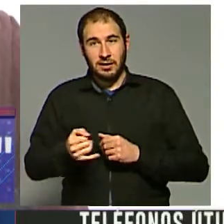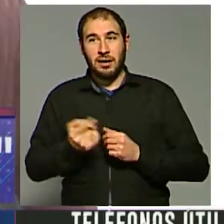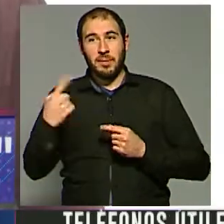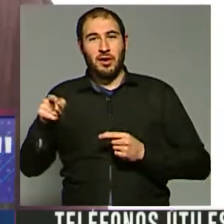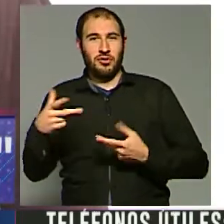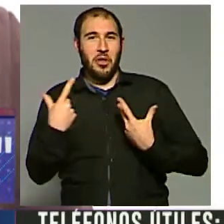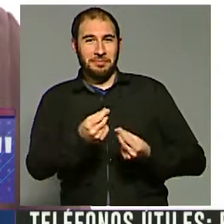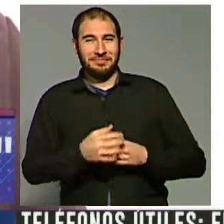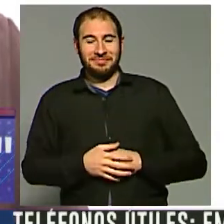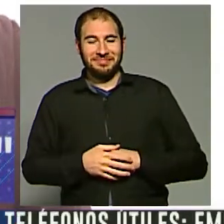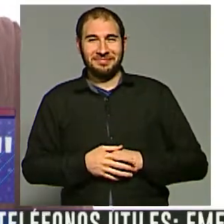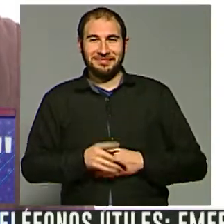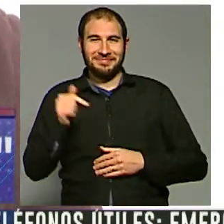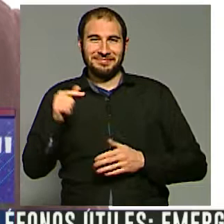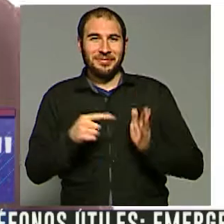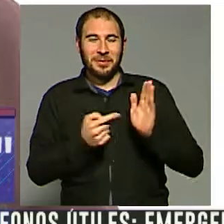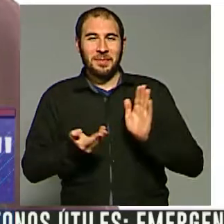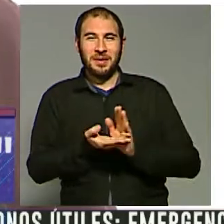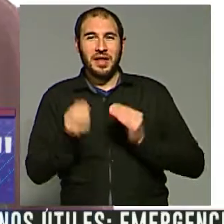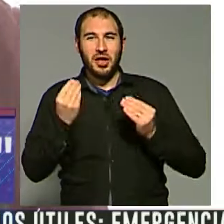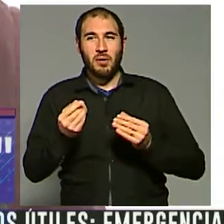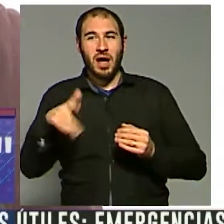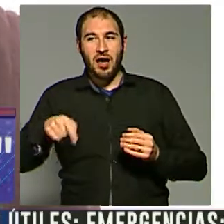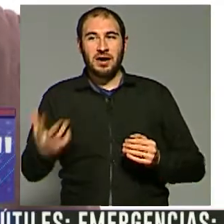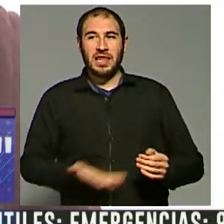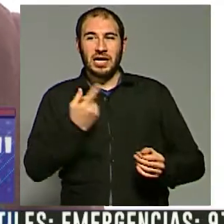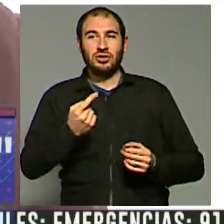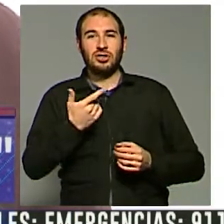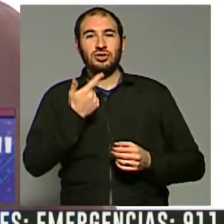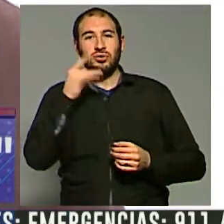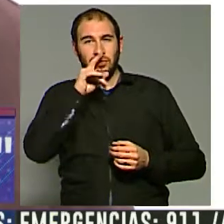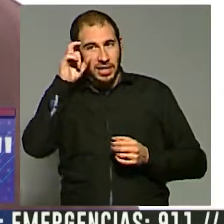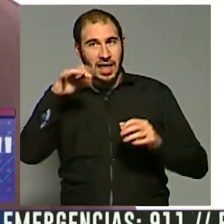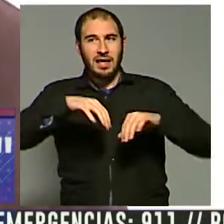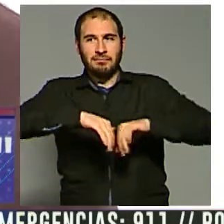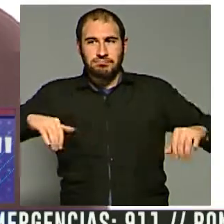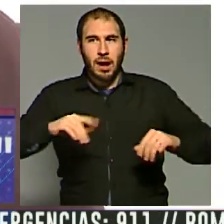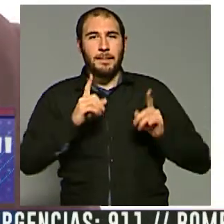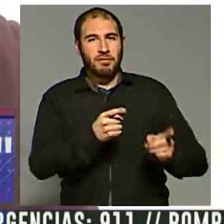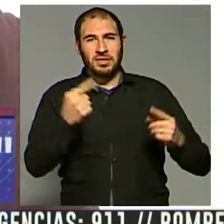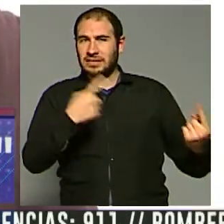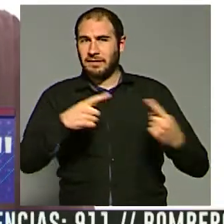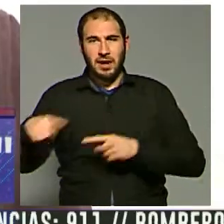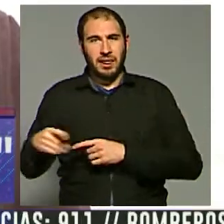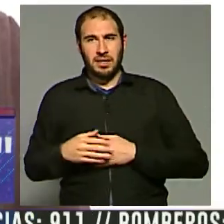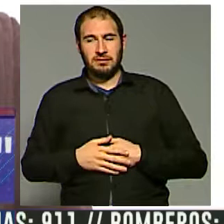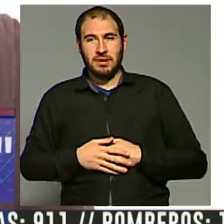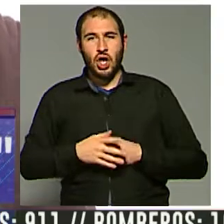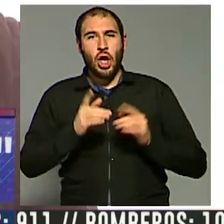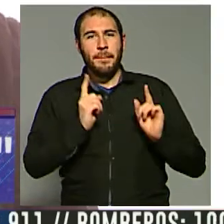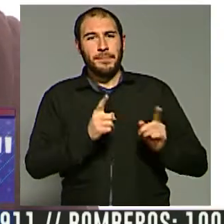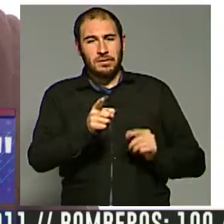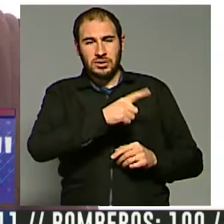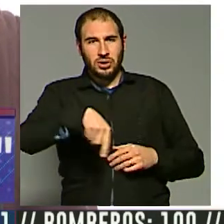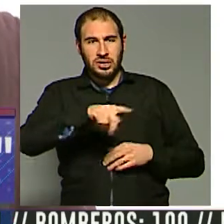lo rechazaron. Además creo que es otra muestra de cómo la actual dirigencia del SUTE, que la quiero separar muy bien de los docentes, es decir, yo creo que los docentes